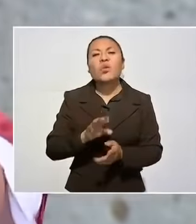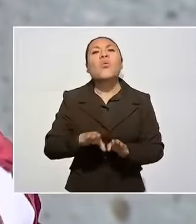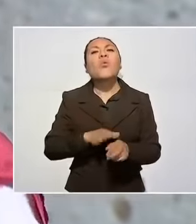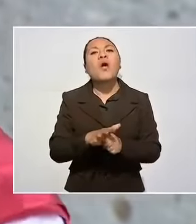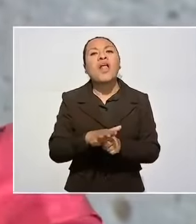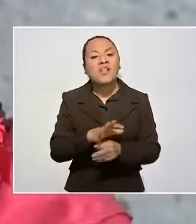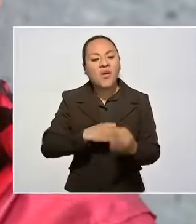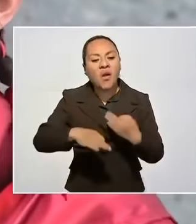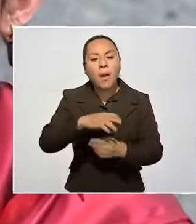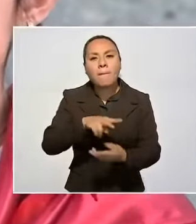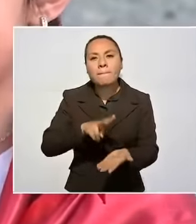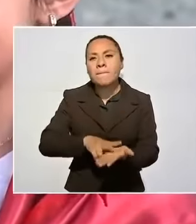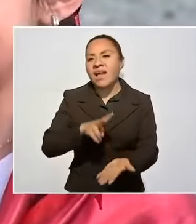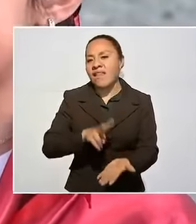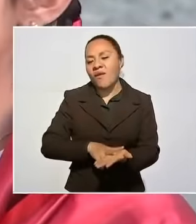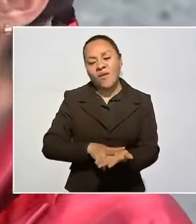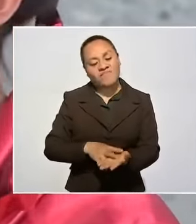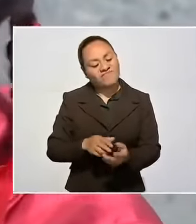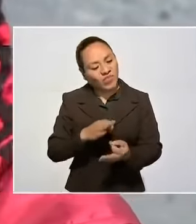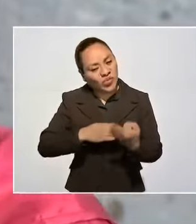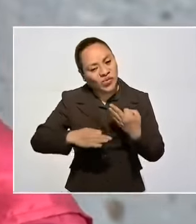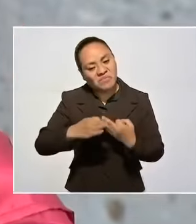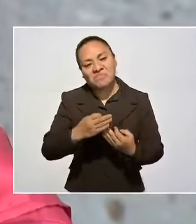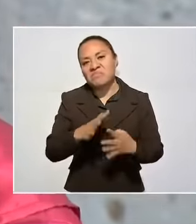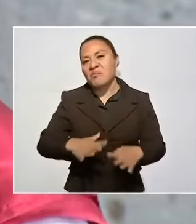son todo. Muchas gracias.